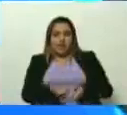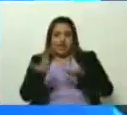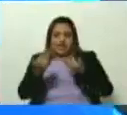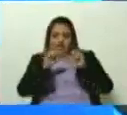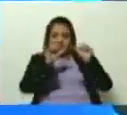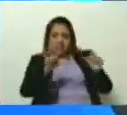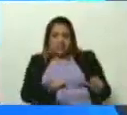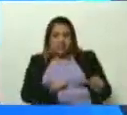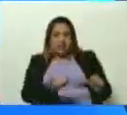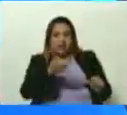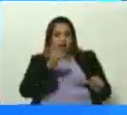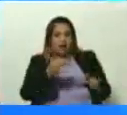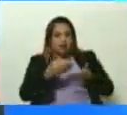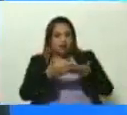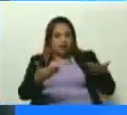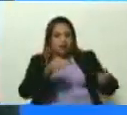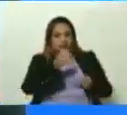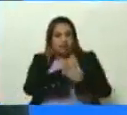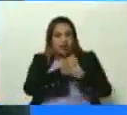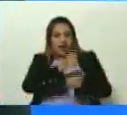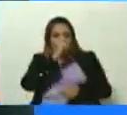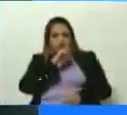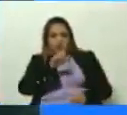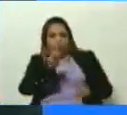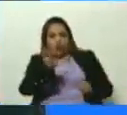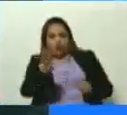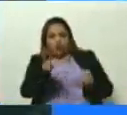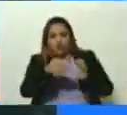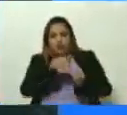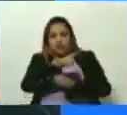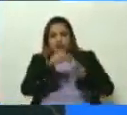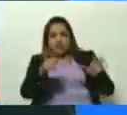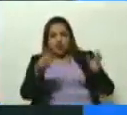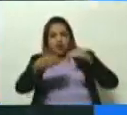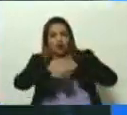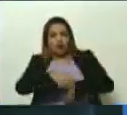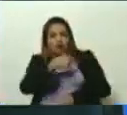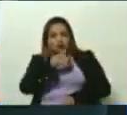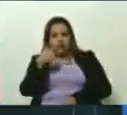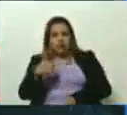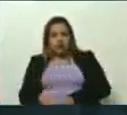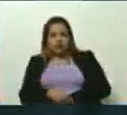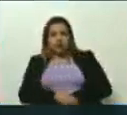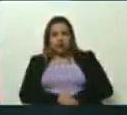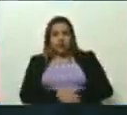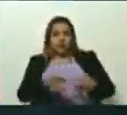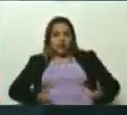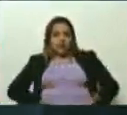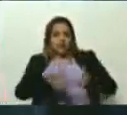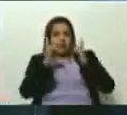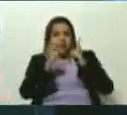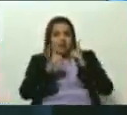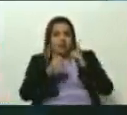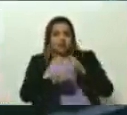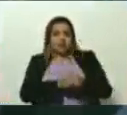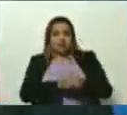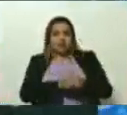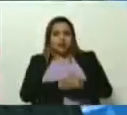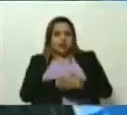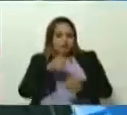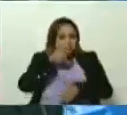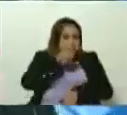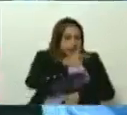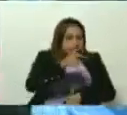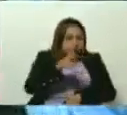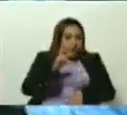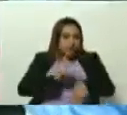fue puesto en marcha en el año 2016 a través de un convenio China, el cual nos permite el monitoreo en tiempo